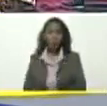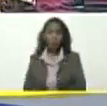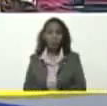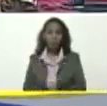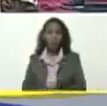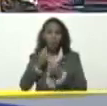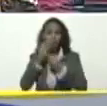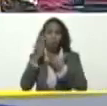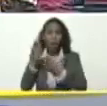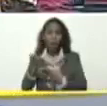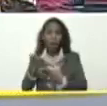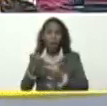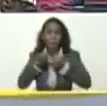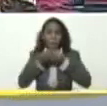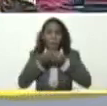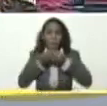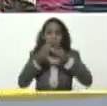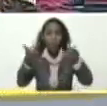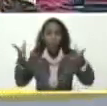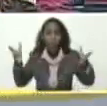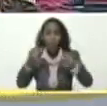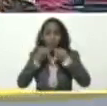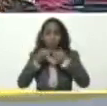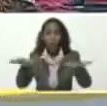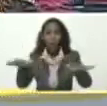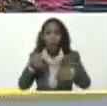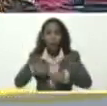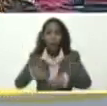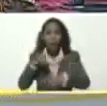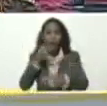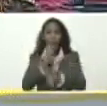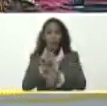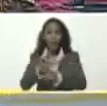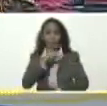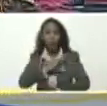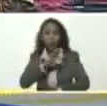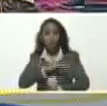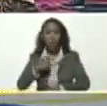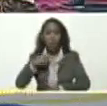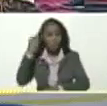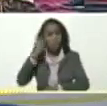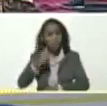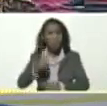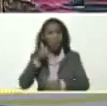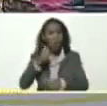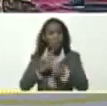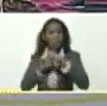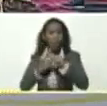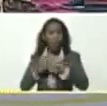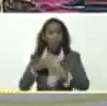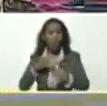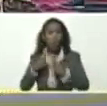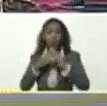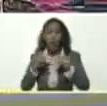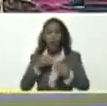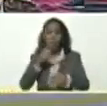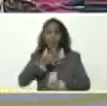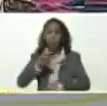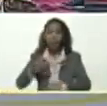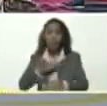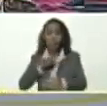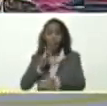buena difusión en las redes sociales, creo que ha habido buena difusión. Todo el que iba para la feria sacaba